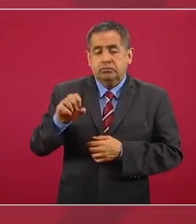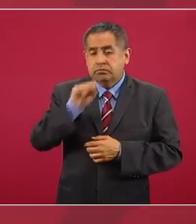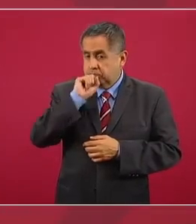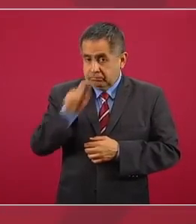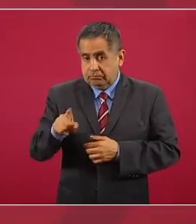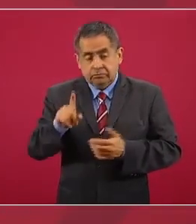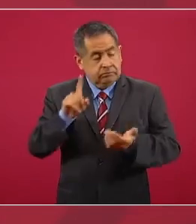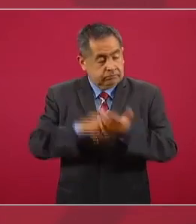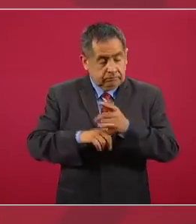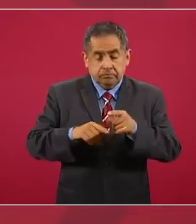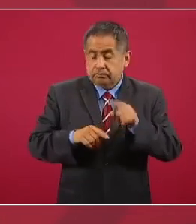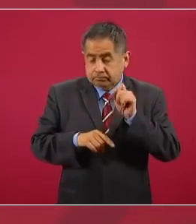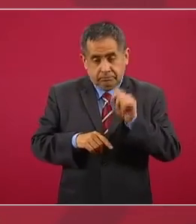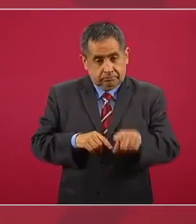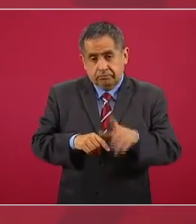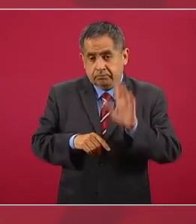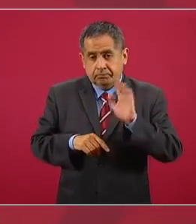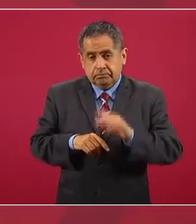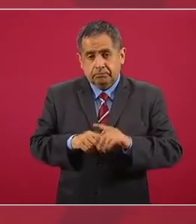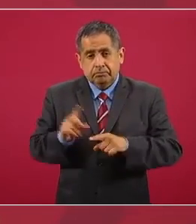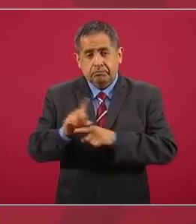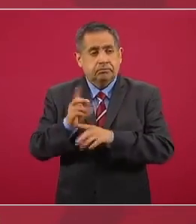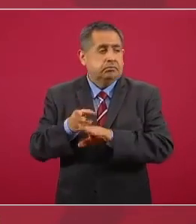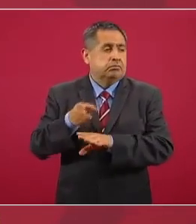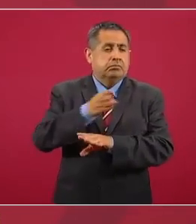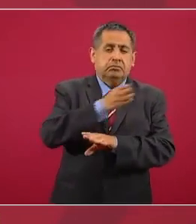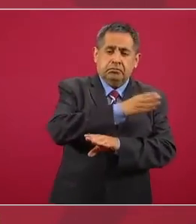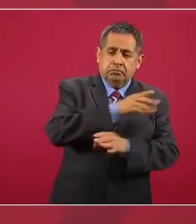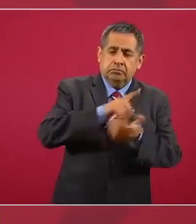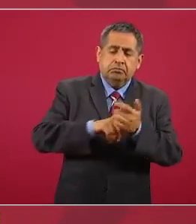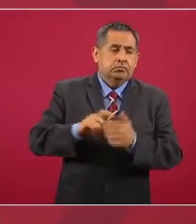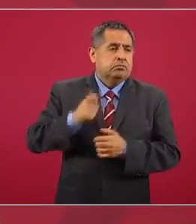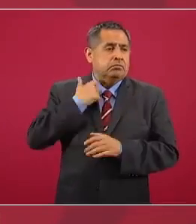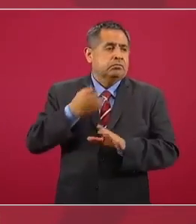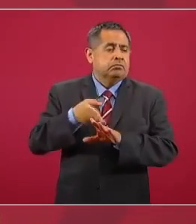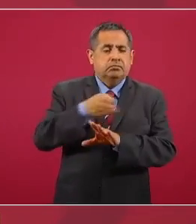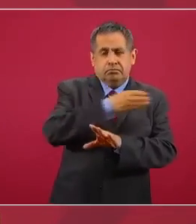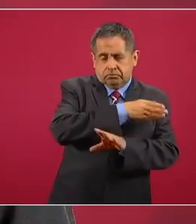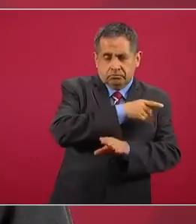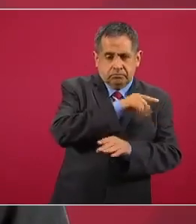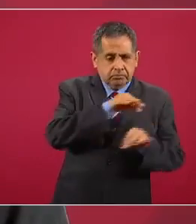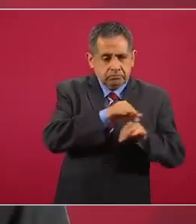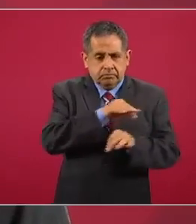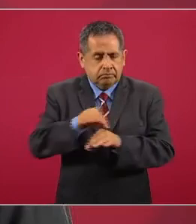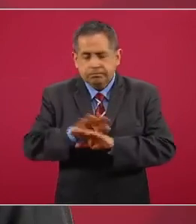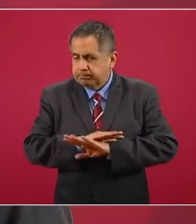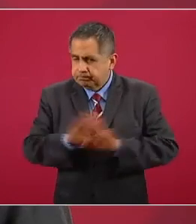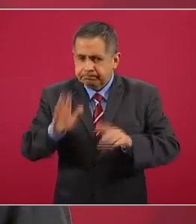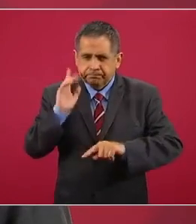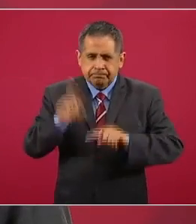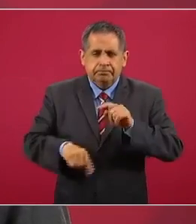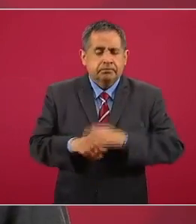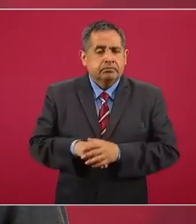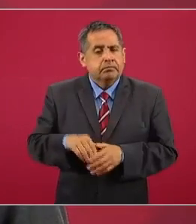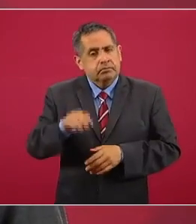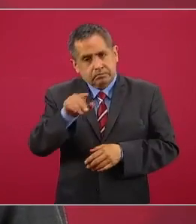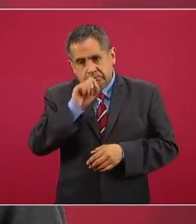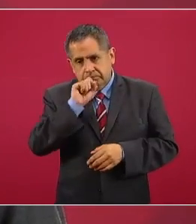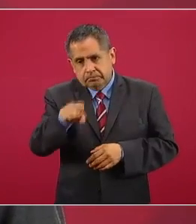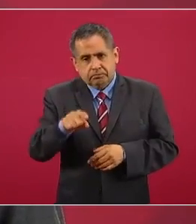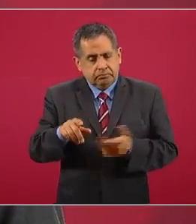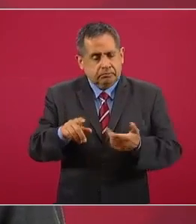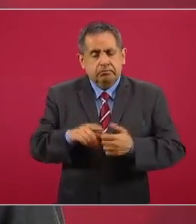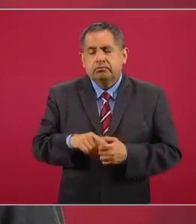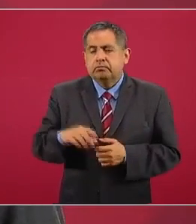que también de personas que venían de tiempo atrás, los cambios que se